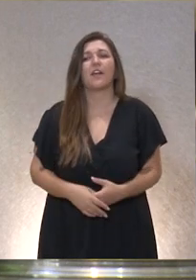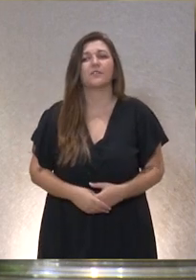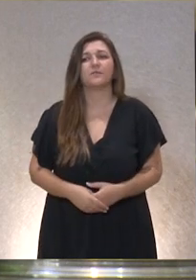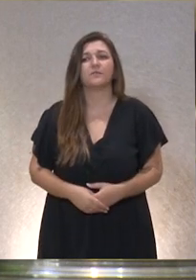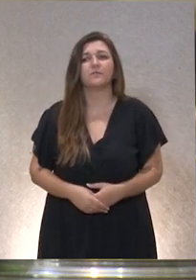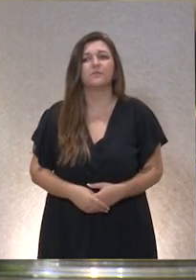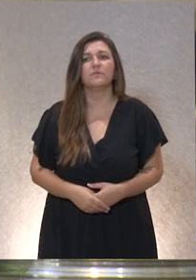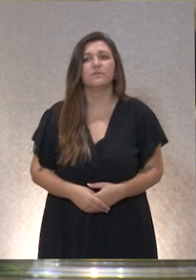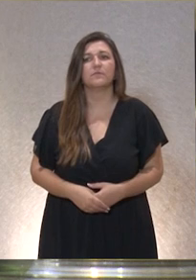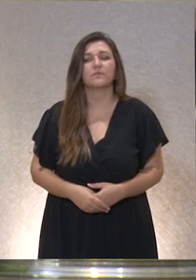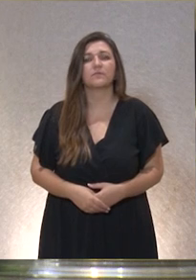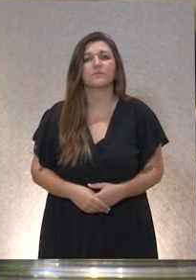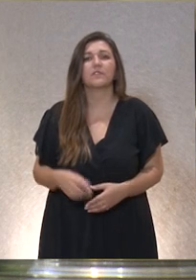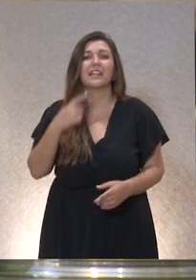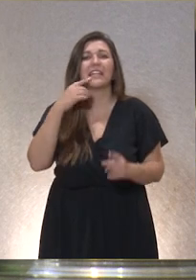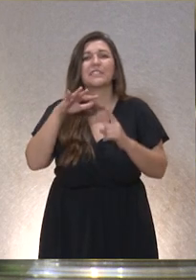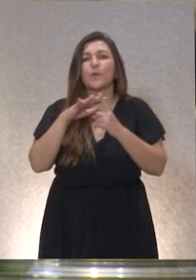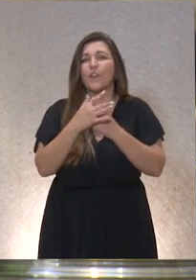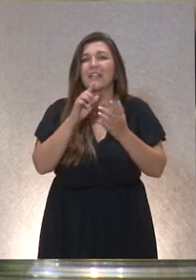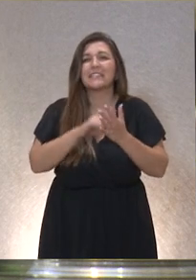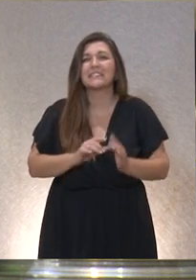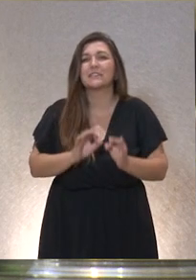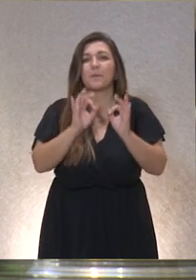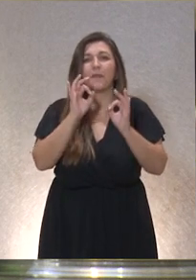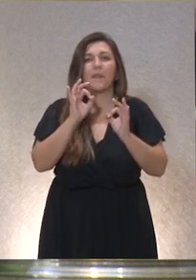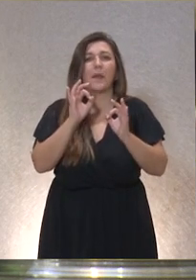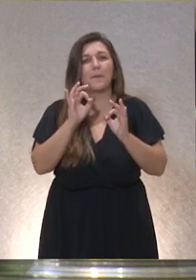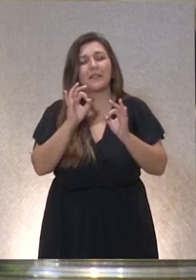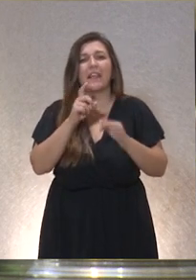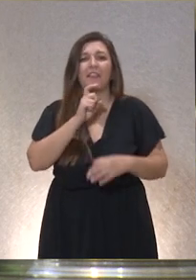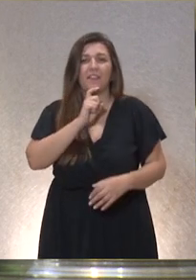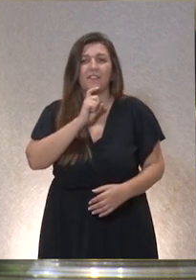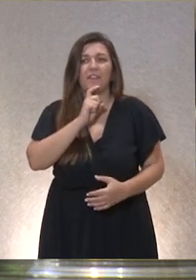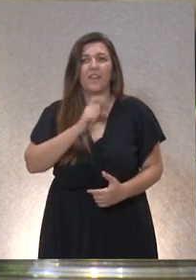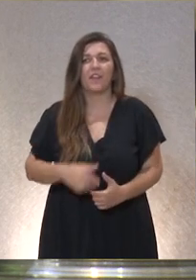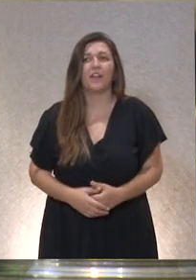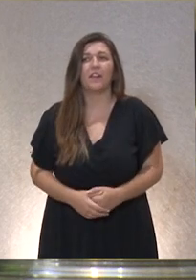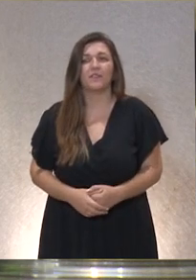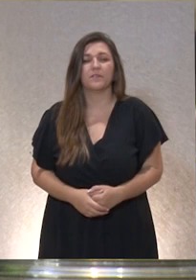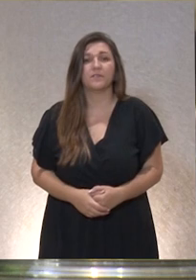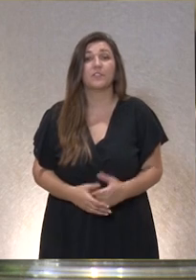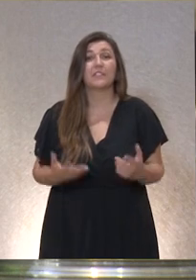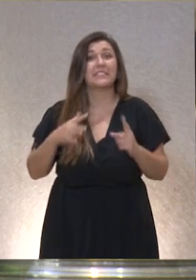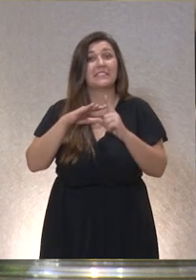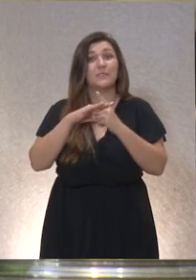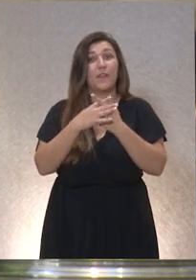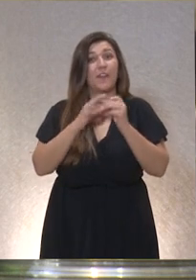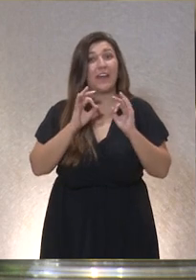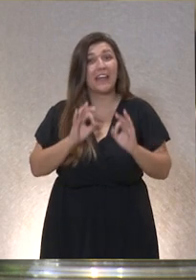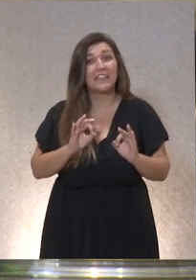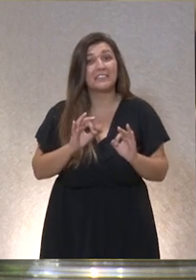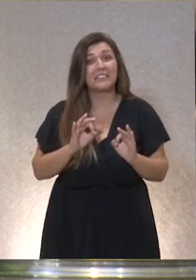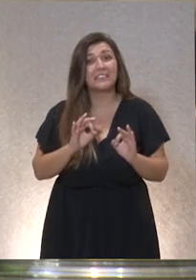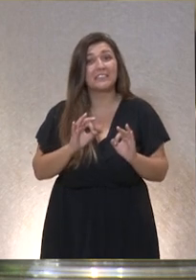y nos han resultado situaciones especialmente complejas e en esas situaciones es